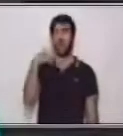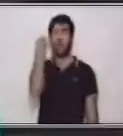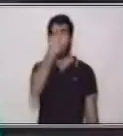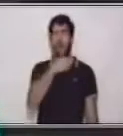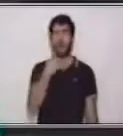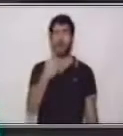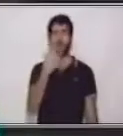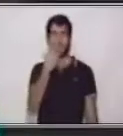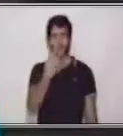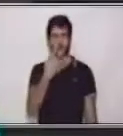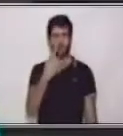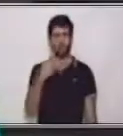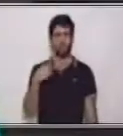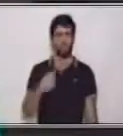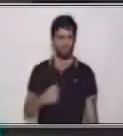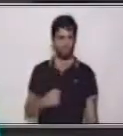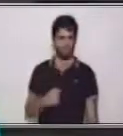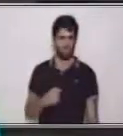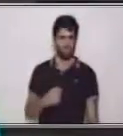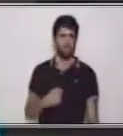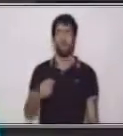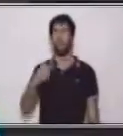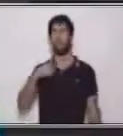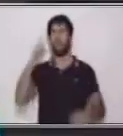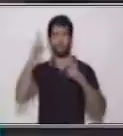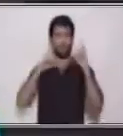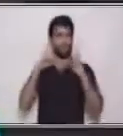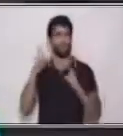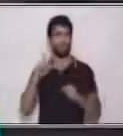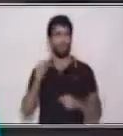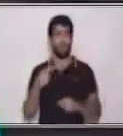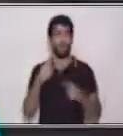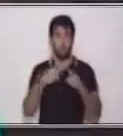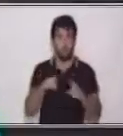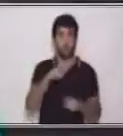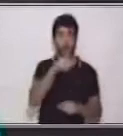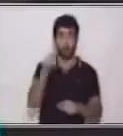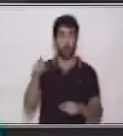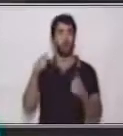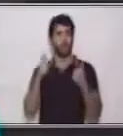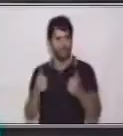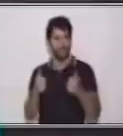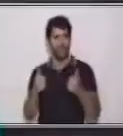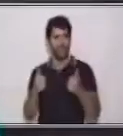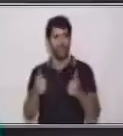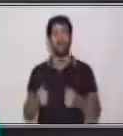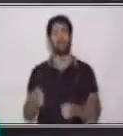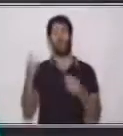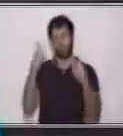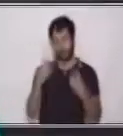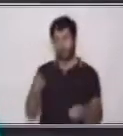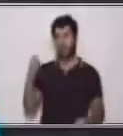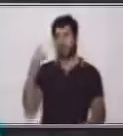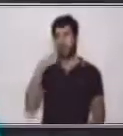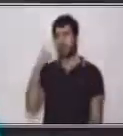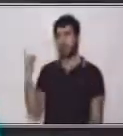enojado. No me sale muy bien, pero a ti sí. ¿Otra prueba?